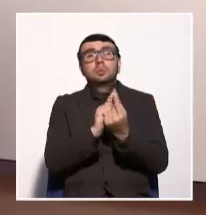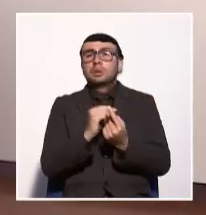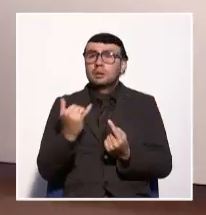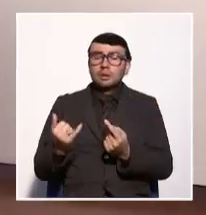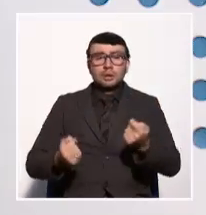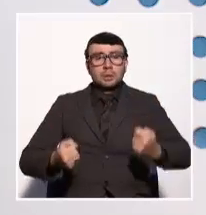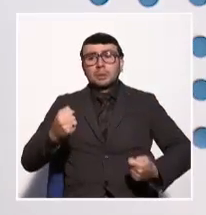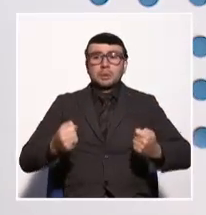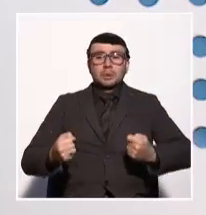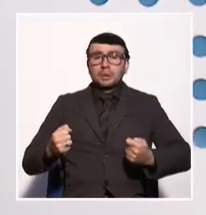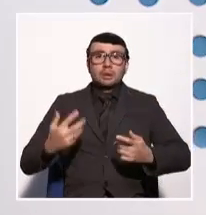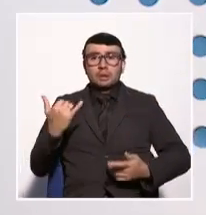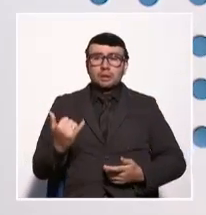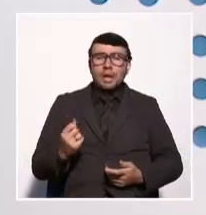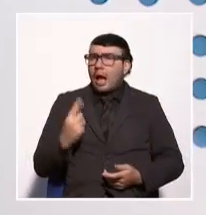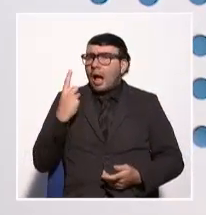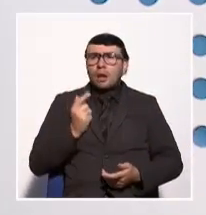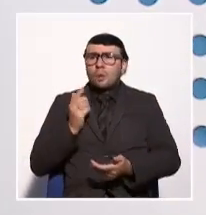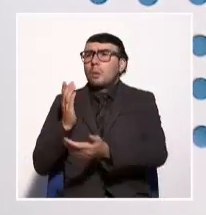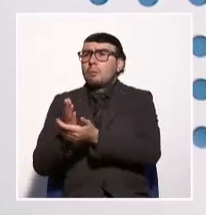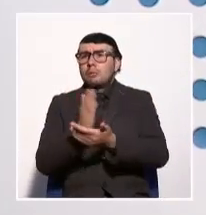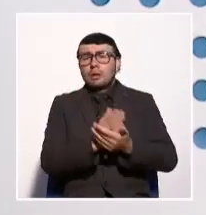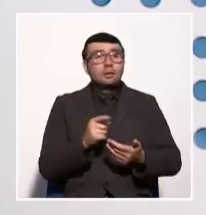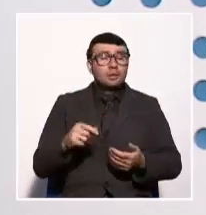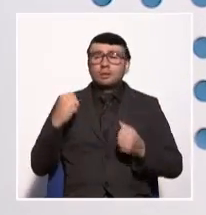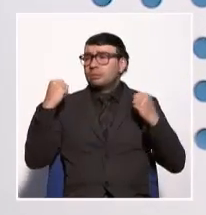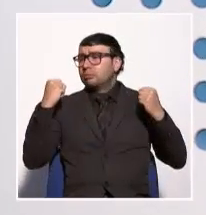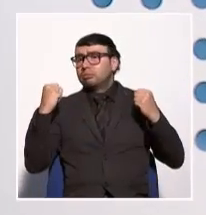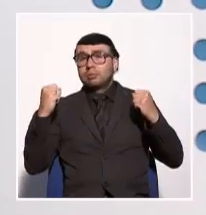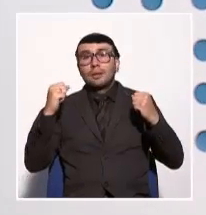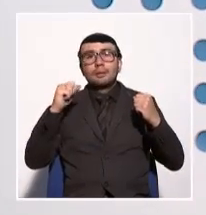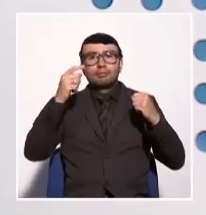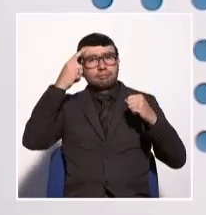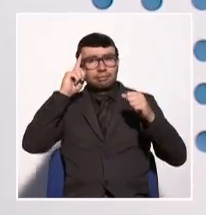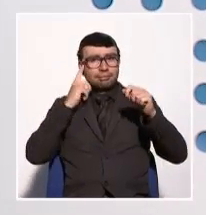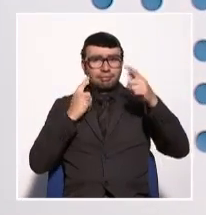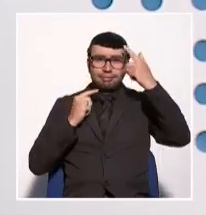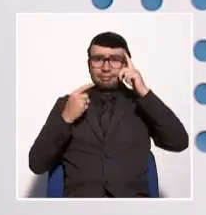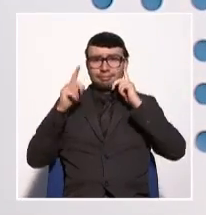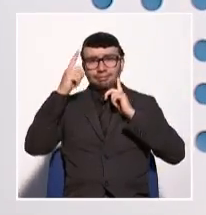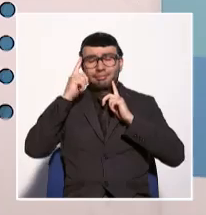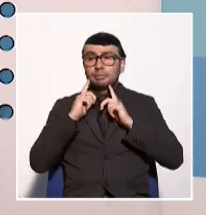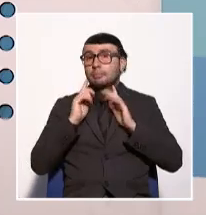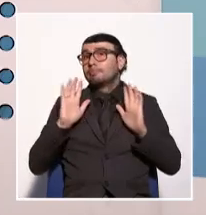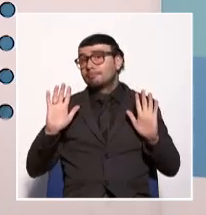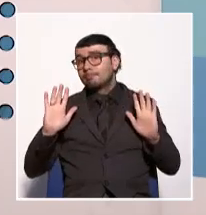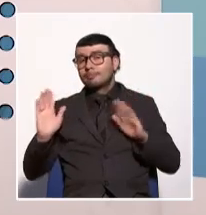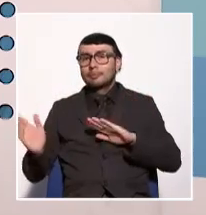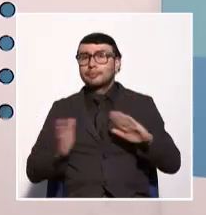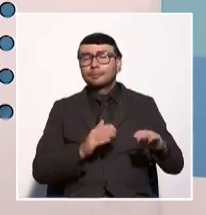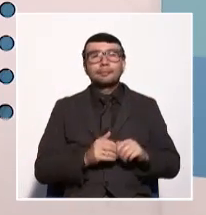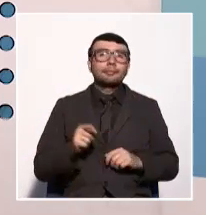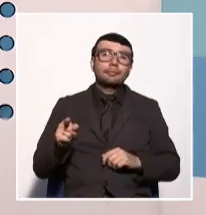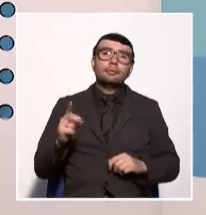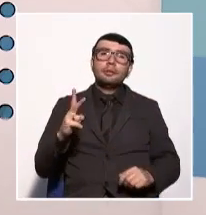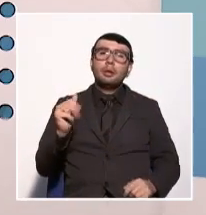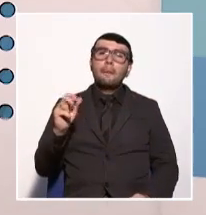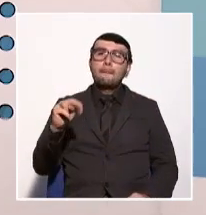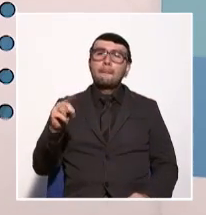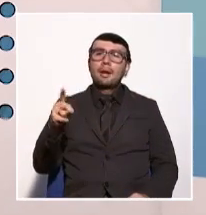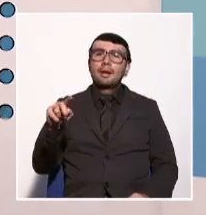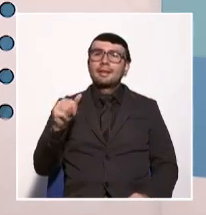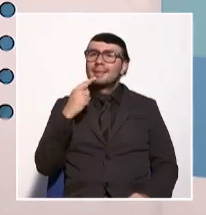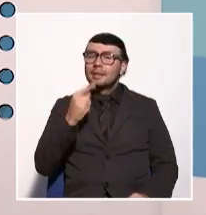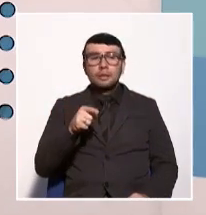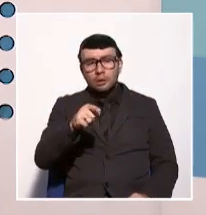a manejar el carro van a hacer algo y ya la ansiedad les desencadena la sudoración van a esa villarreal doctor mi hijo de 5 años